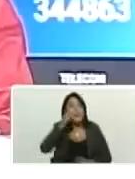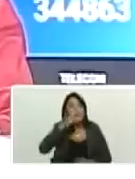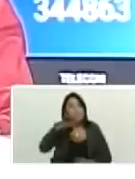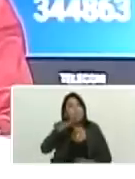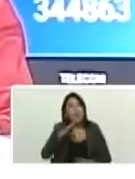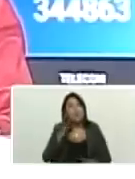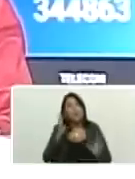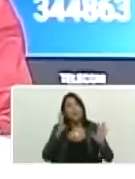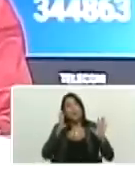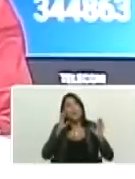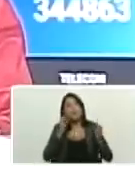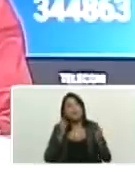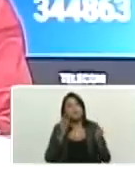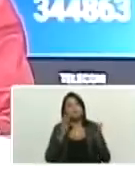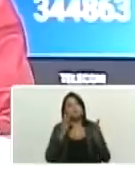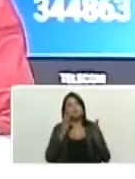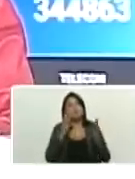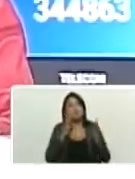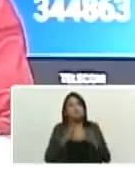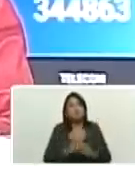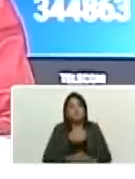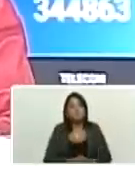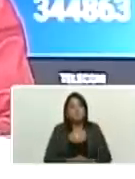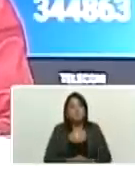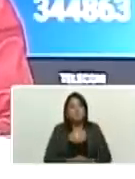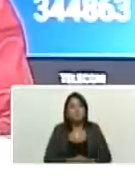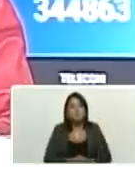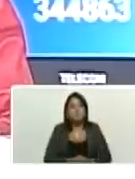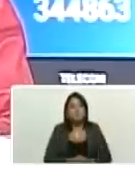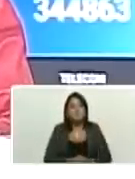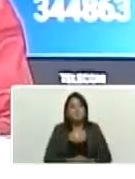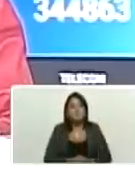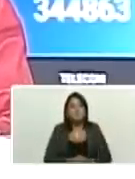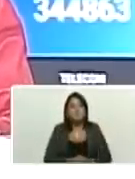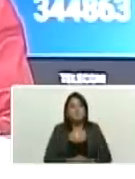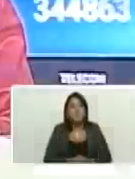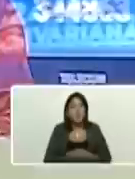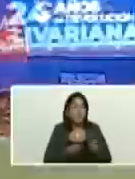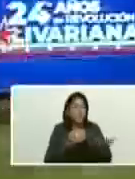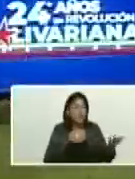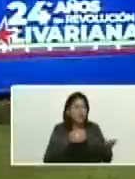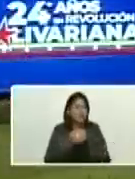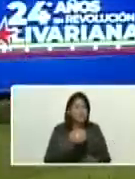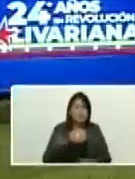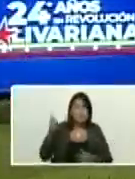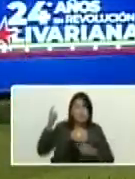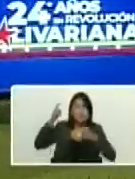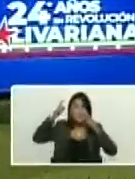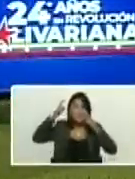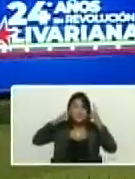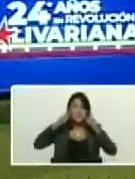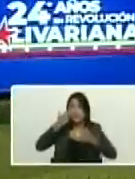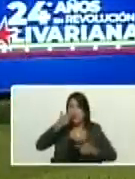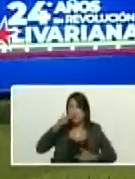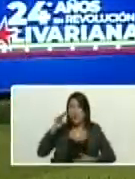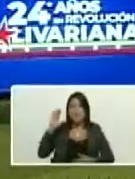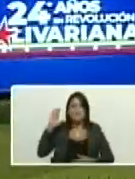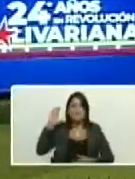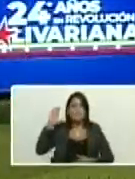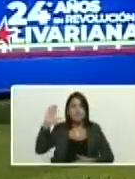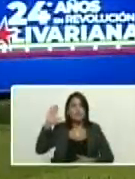años, precisamente, con ese juramento del comandante Hugo Chávez, se inició una ruptura